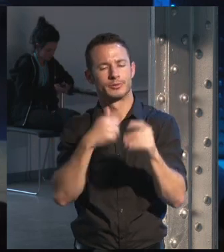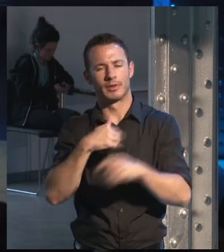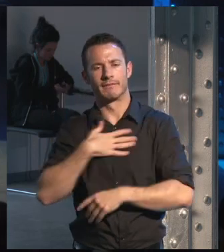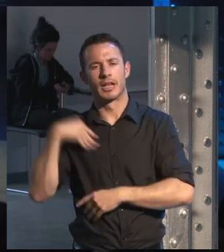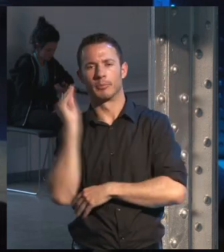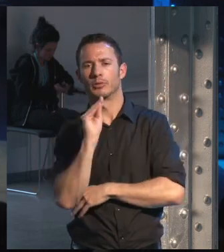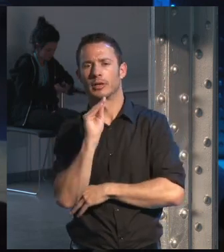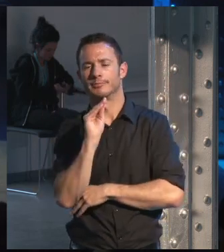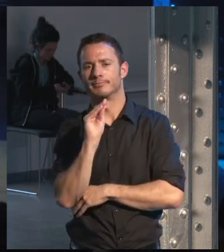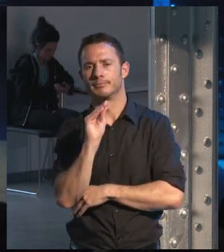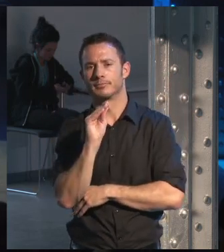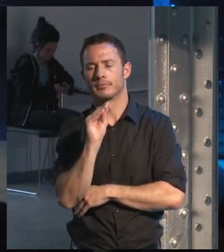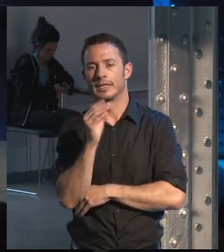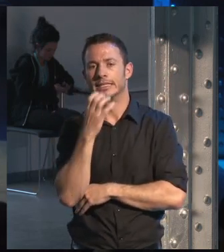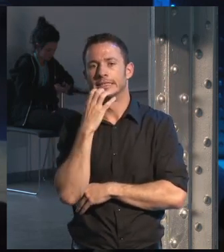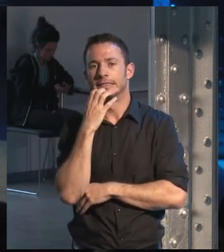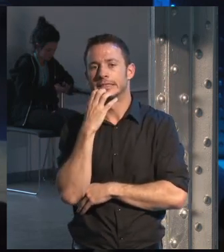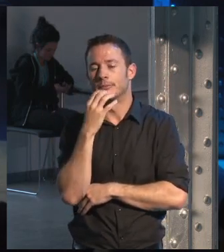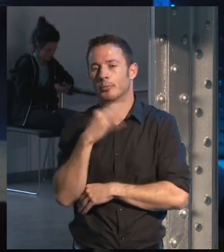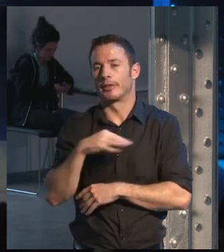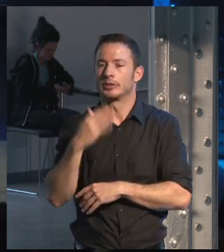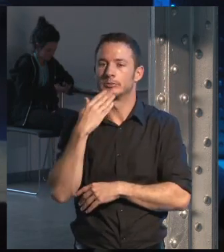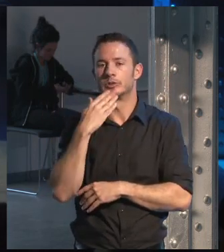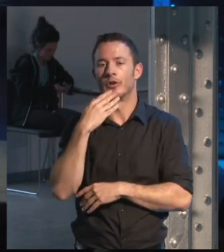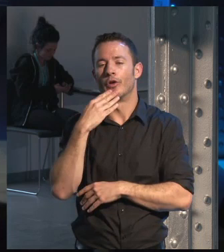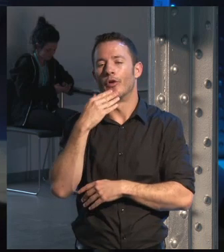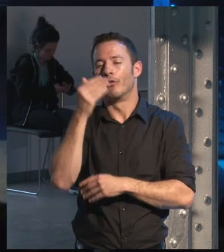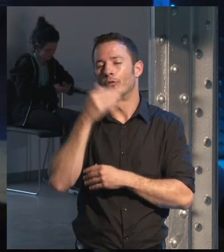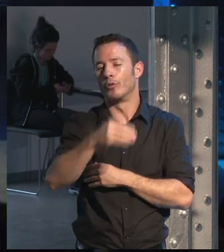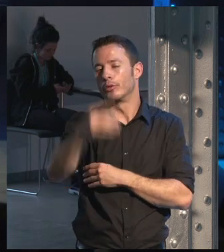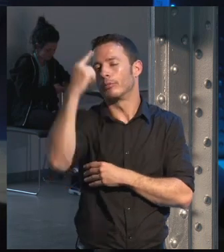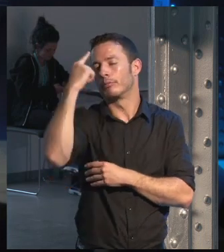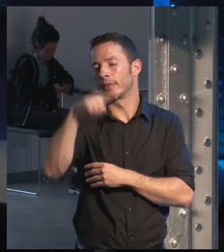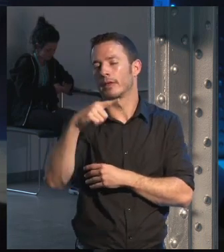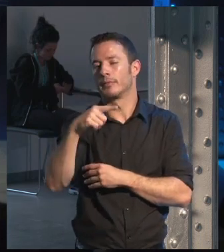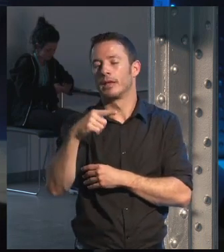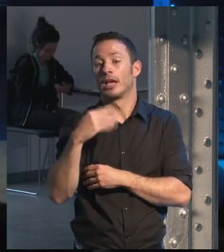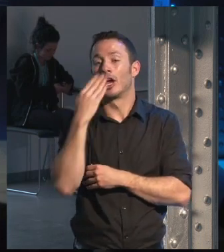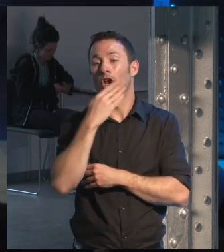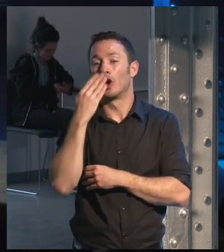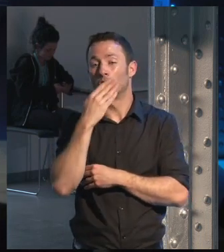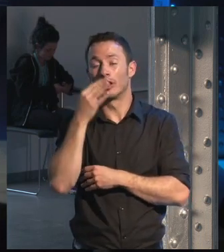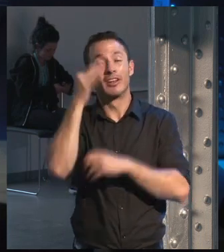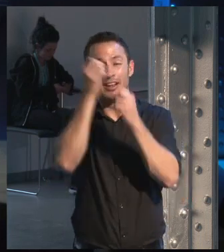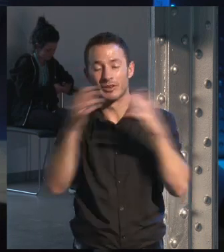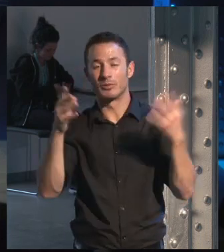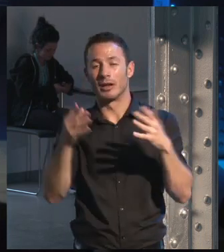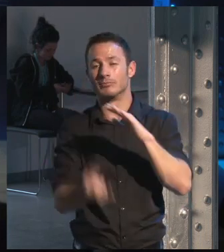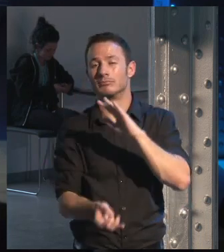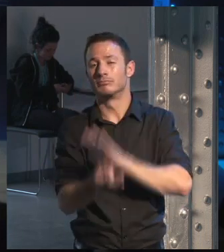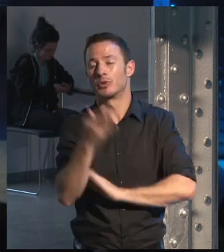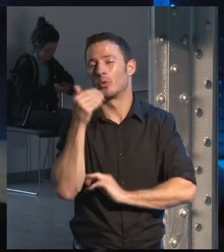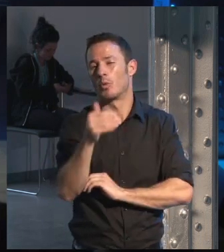crees... Si puedes hacer un poquito de bola de cristal, que veremos esto en nuestros coles, en nuestras aulas. A